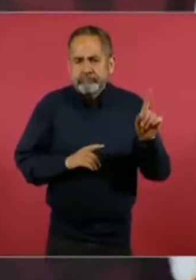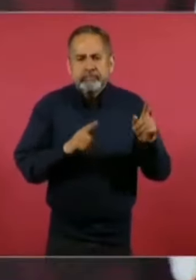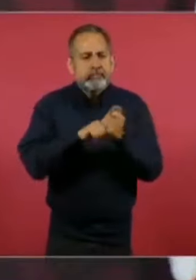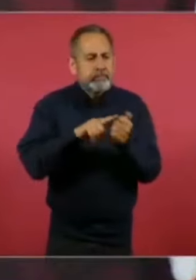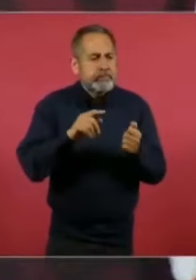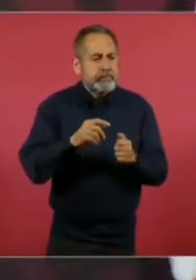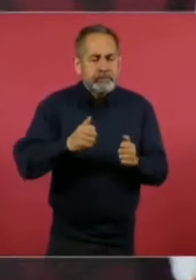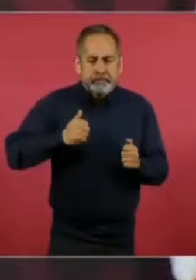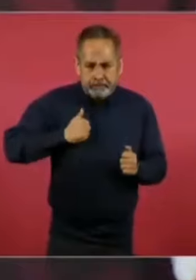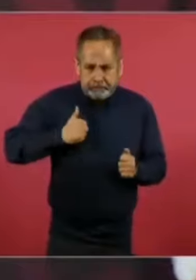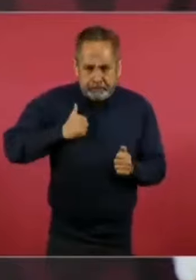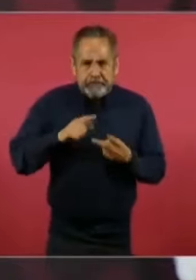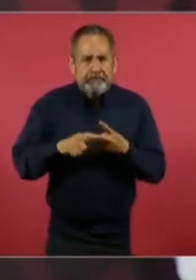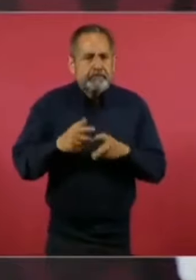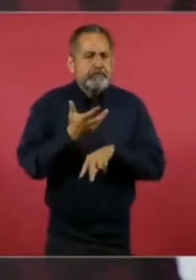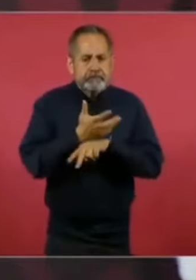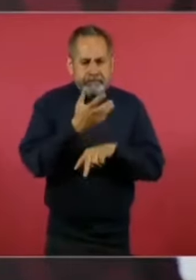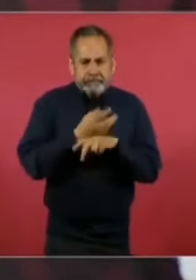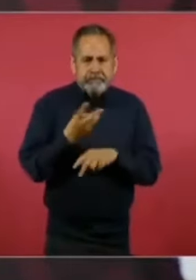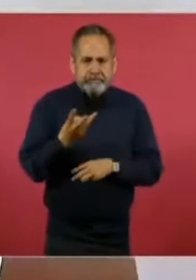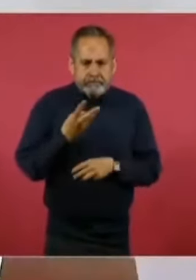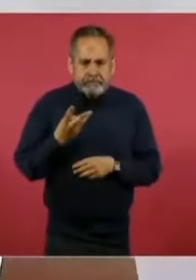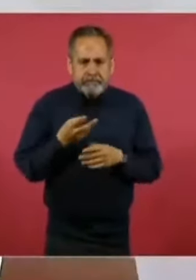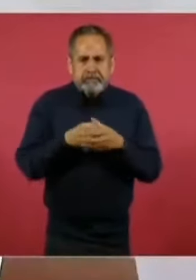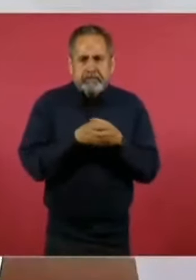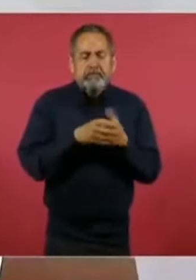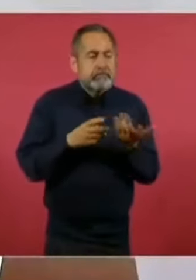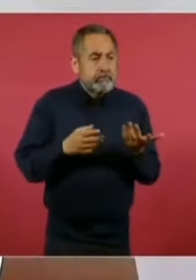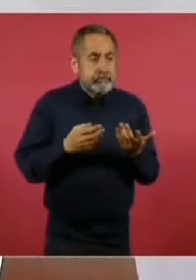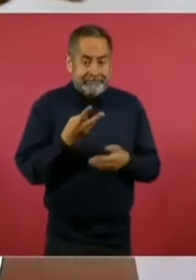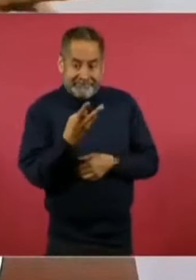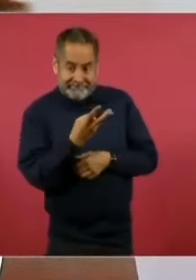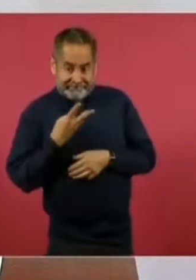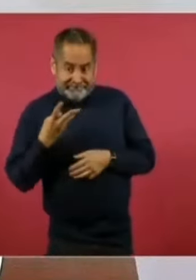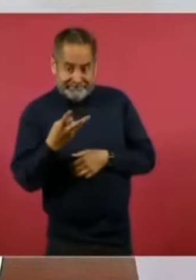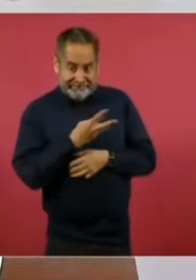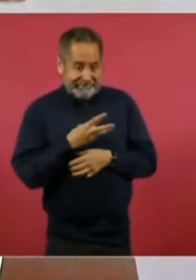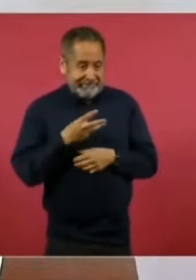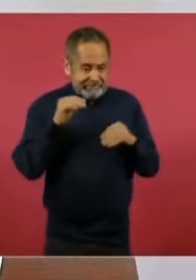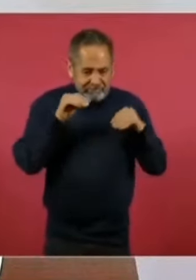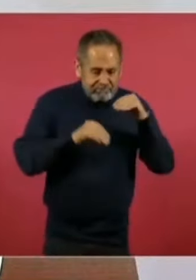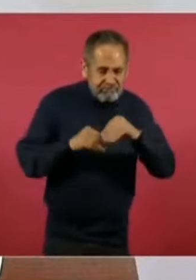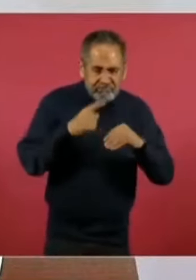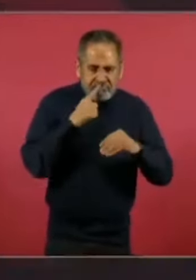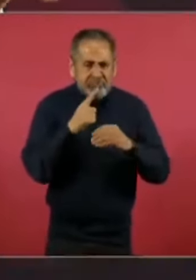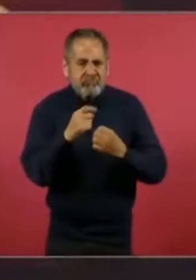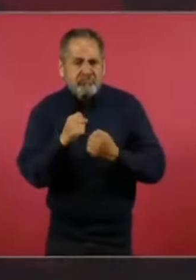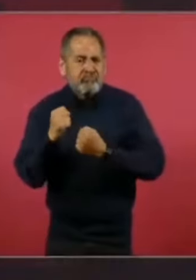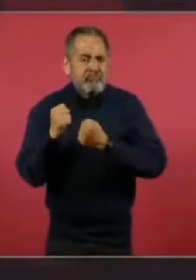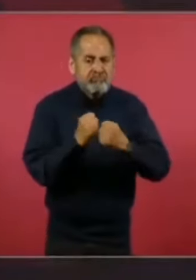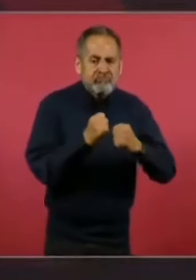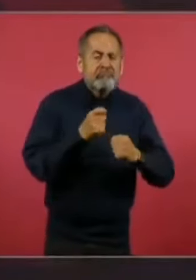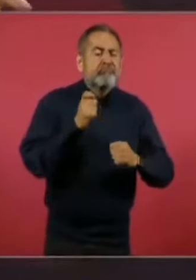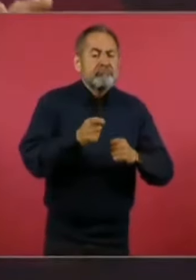Canadá y Estados Unidos y fortalecer entre las tres naciones